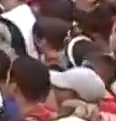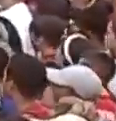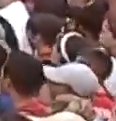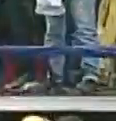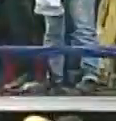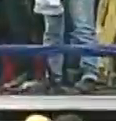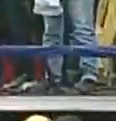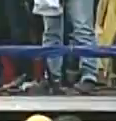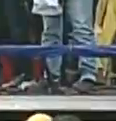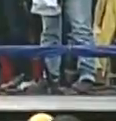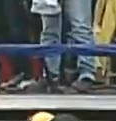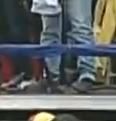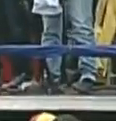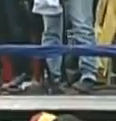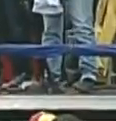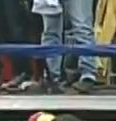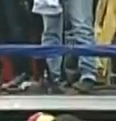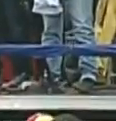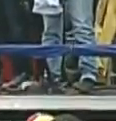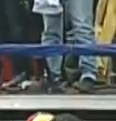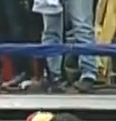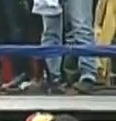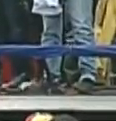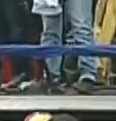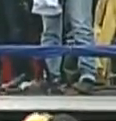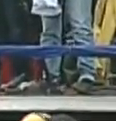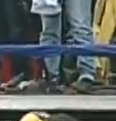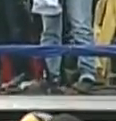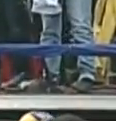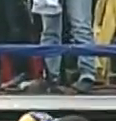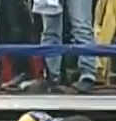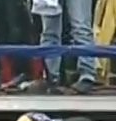estoy dispuesto a dar mi vida toda